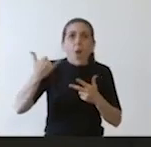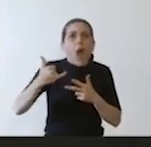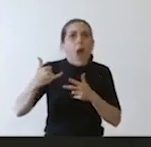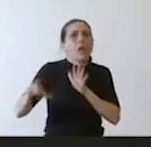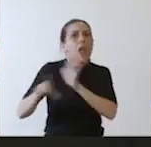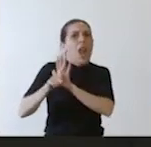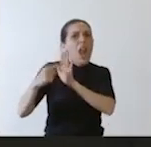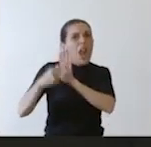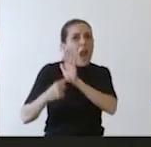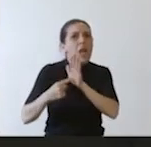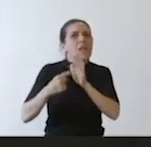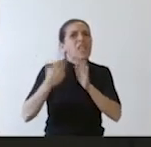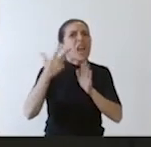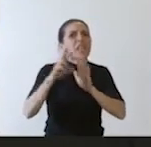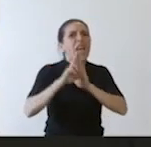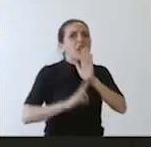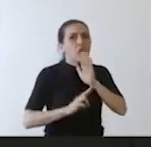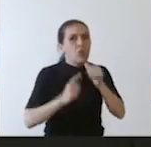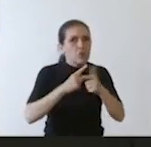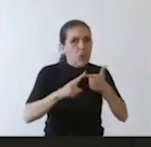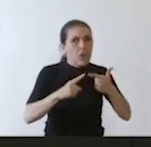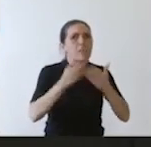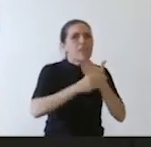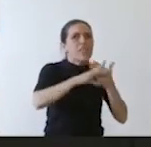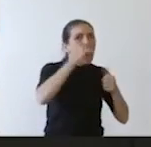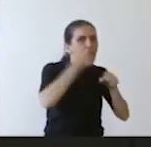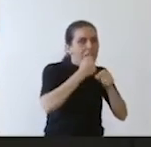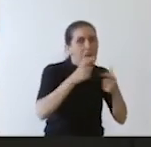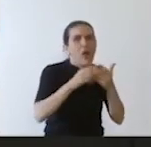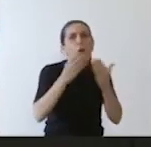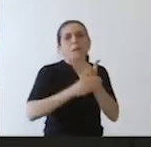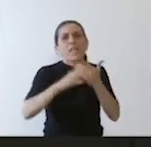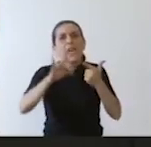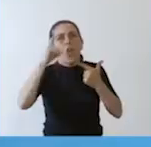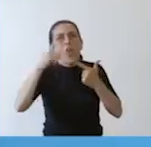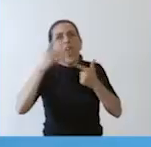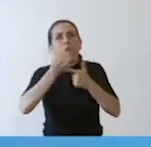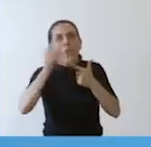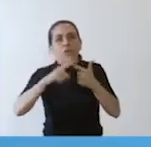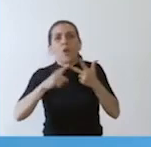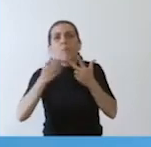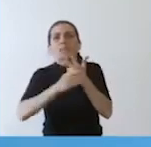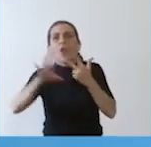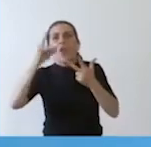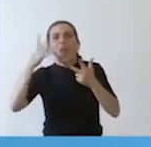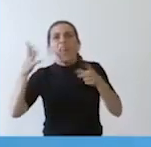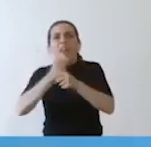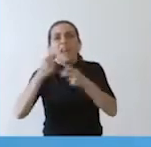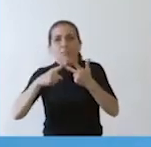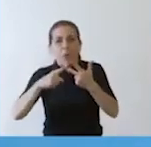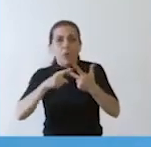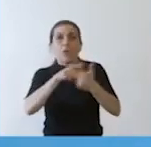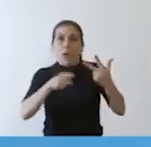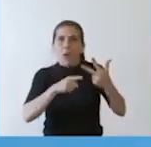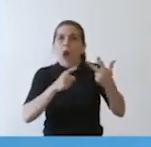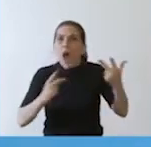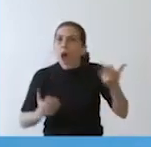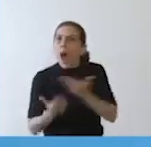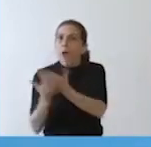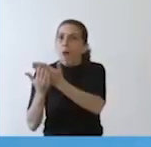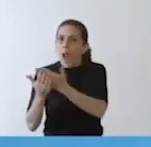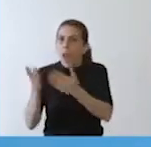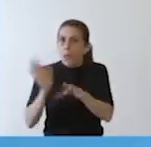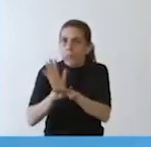3 resoluciones ministeriales del Ministerio de Trabajo, del Ministerio de Educación y del Ministerio de Transporte que generan, digamos, el aval a los ciudadanos que